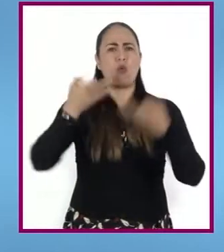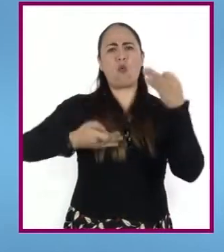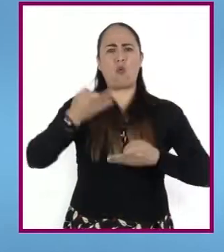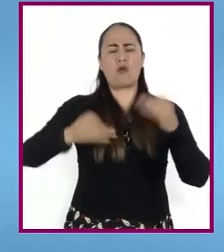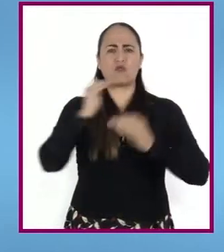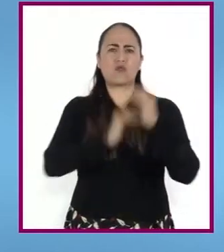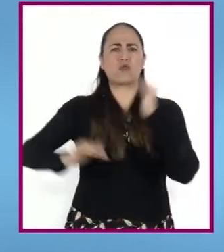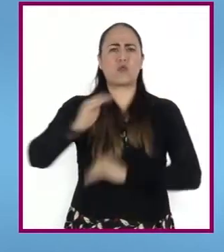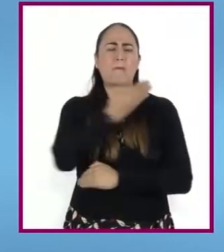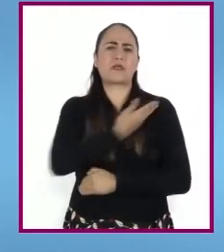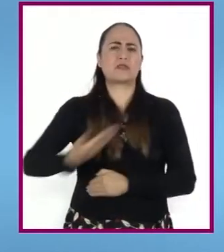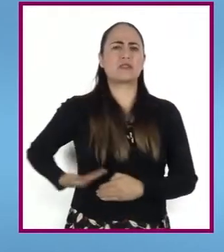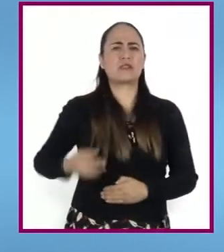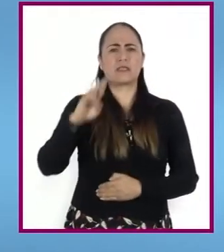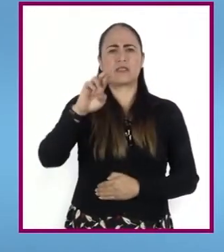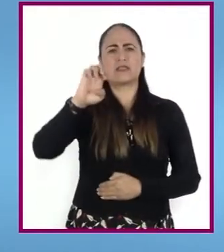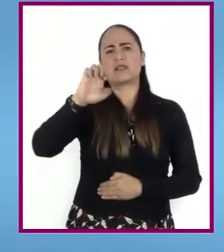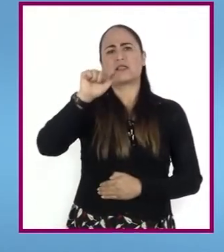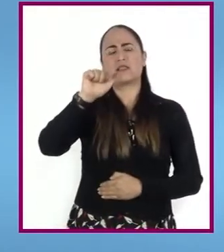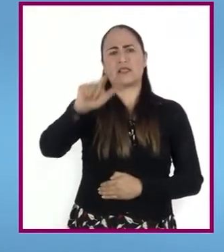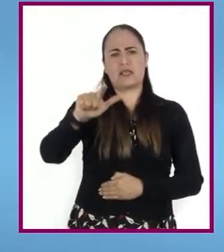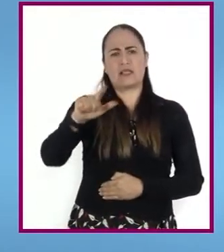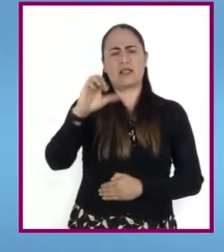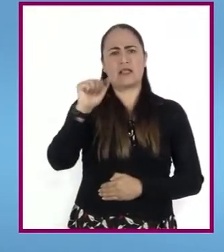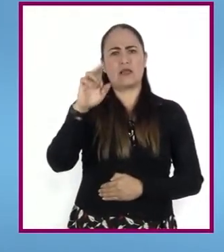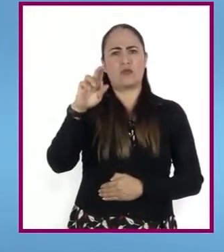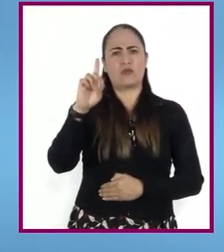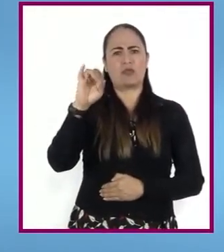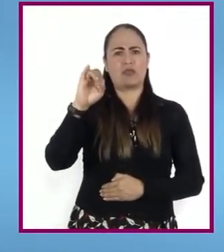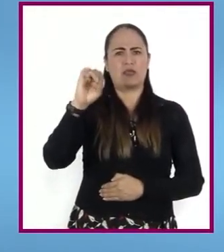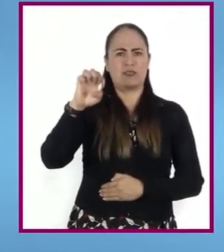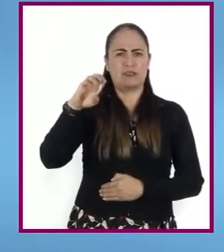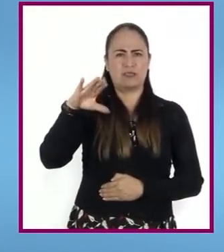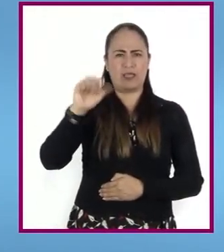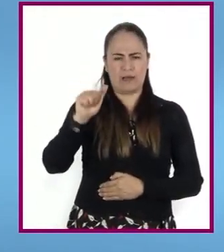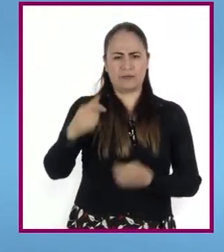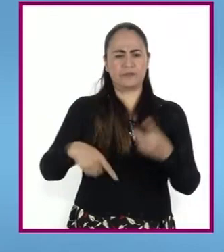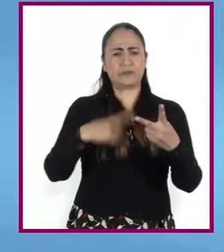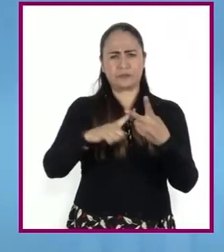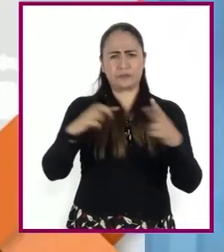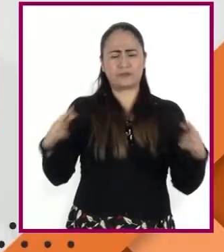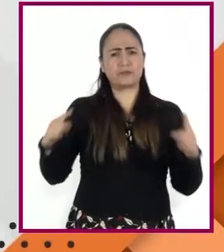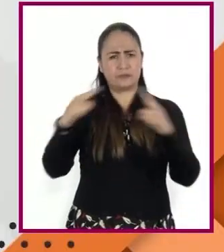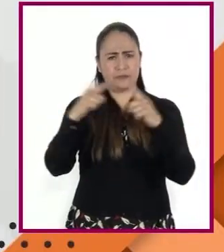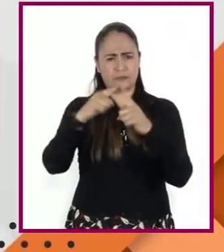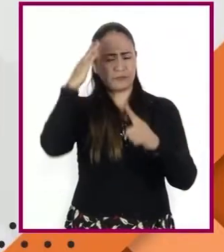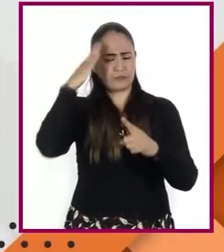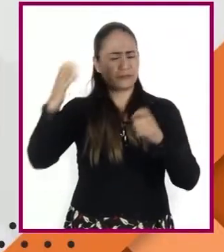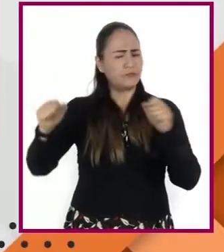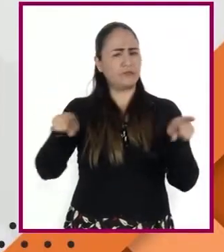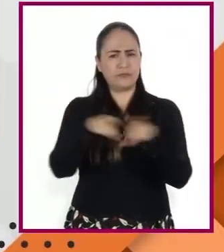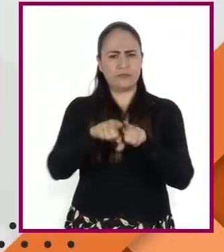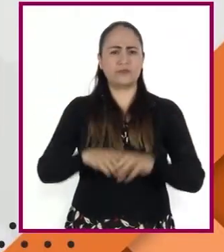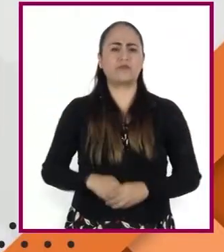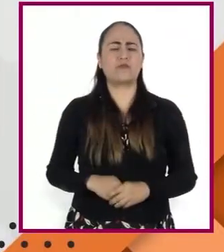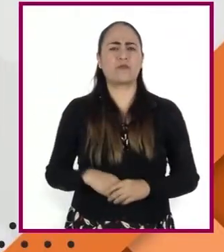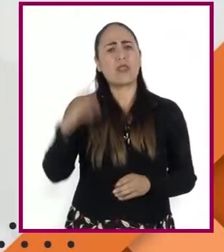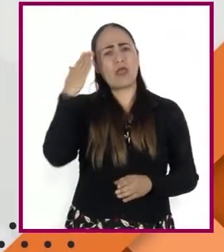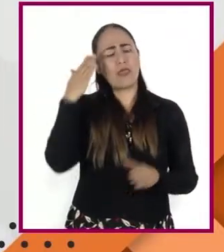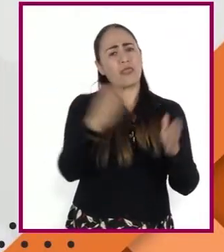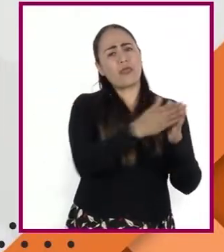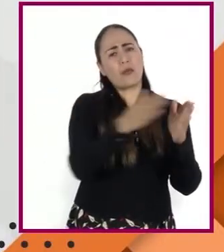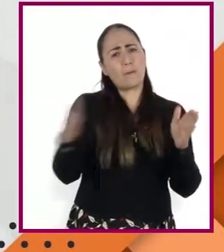y equilibrado. A partir de 1535 se creó el Virreinato de Nueva España, que en lo sucesivo fue gobernado por un